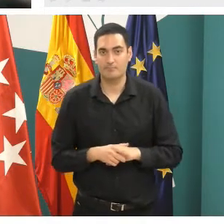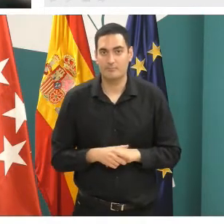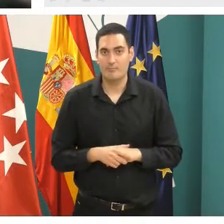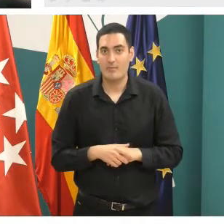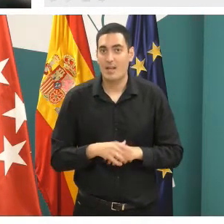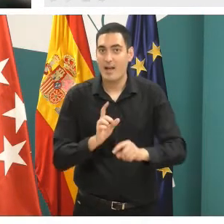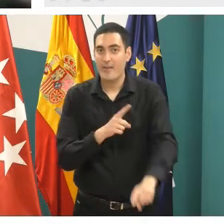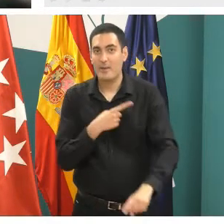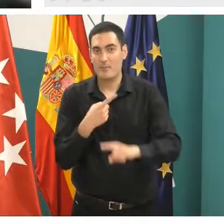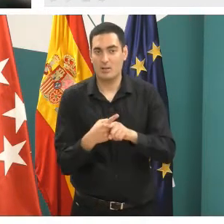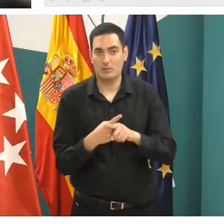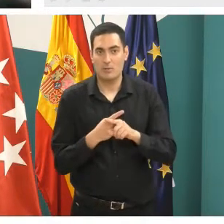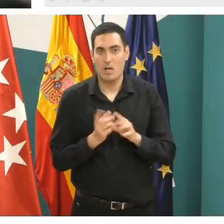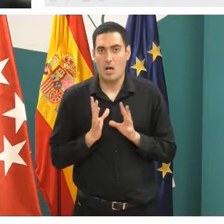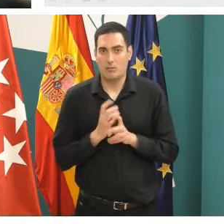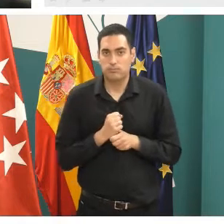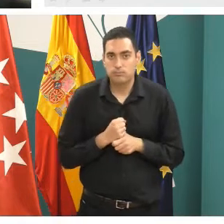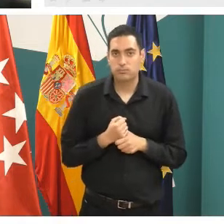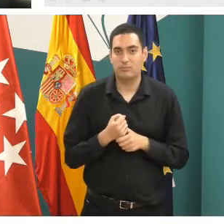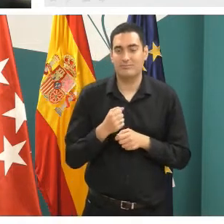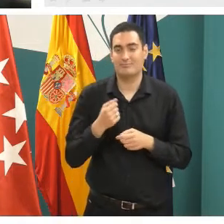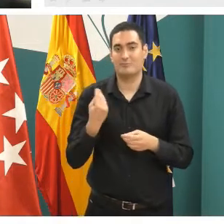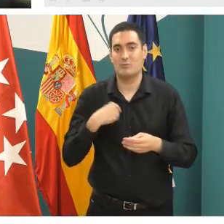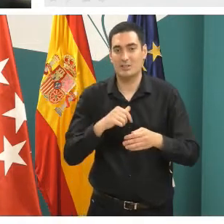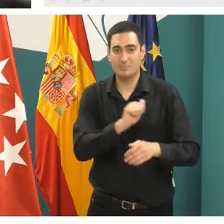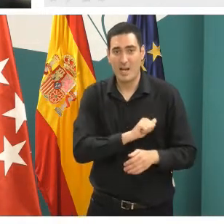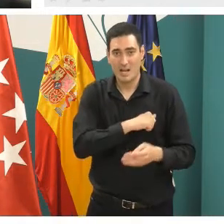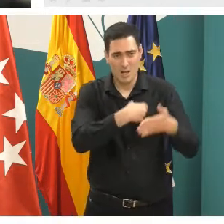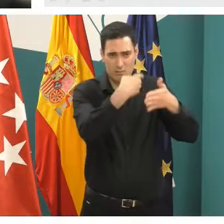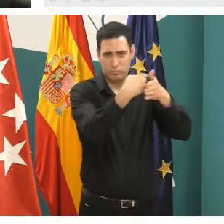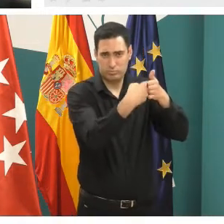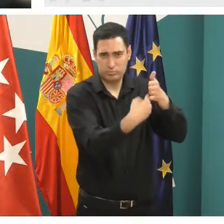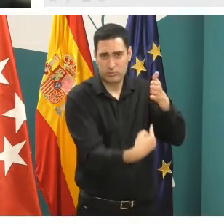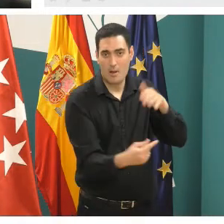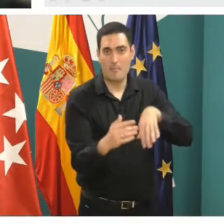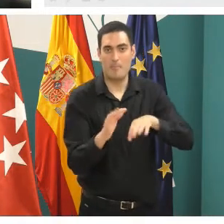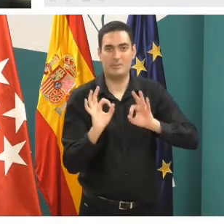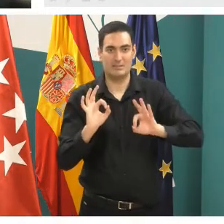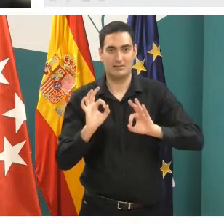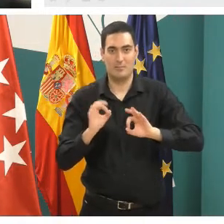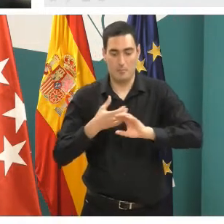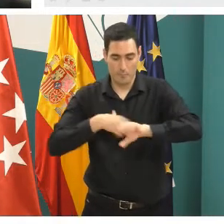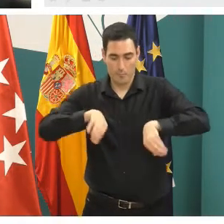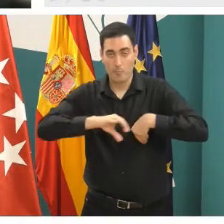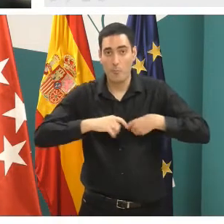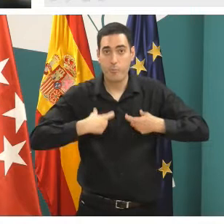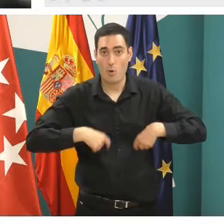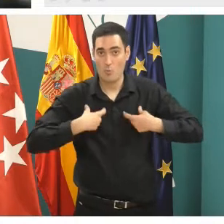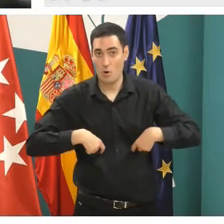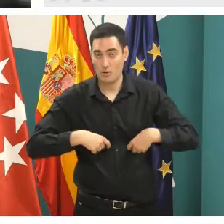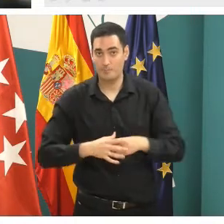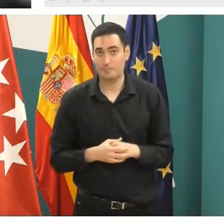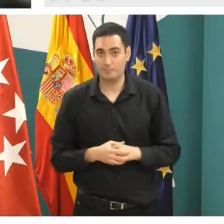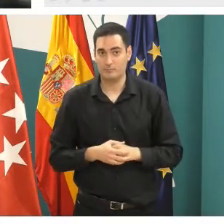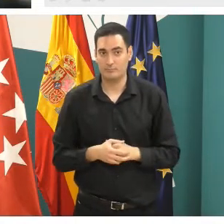además de toda la angustia que conlleva estar en una lista de espera para un trasplante pulmonar